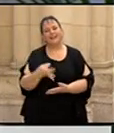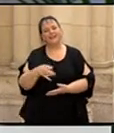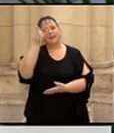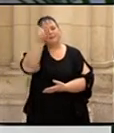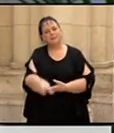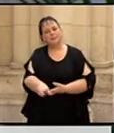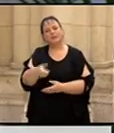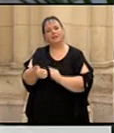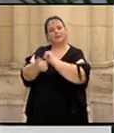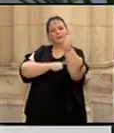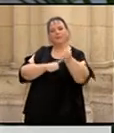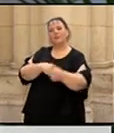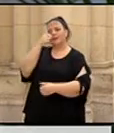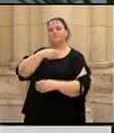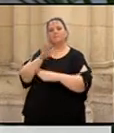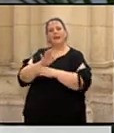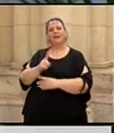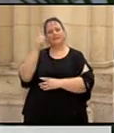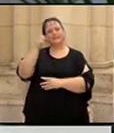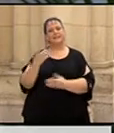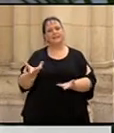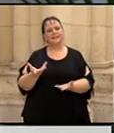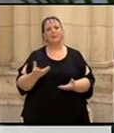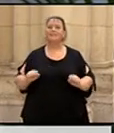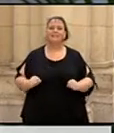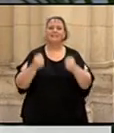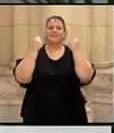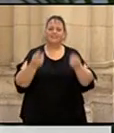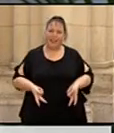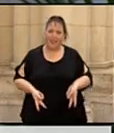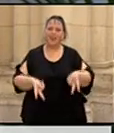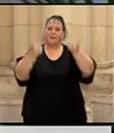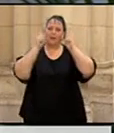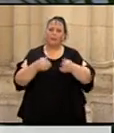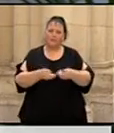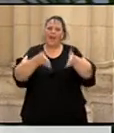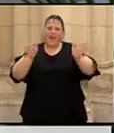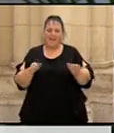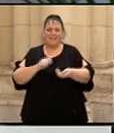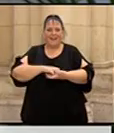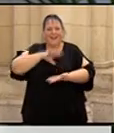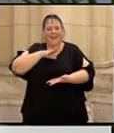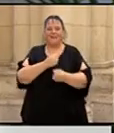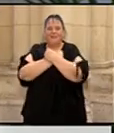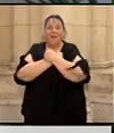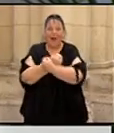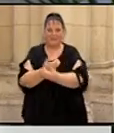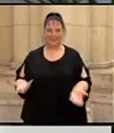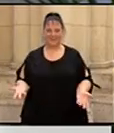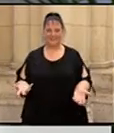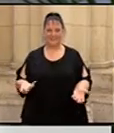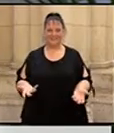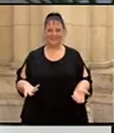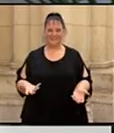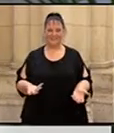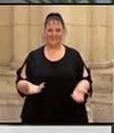humano, creado imagen de Dios, se realiza en la medida en que se relaciona, se libera cuando se abre, crece y cuando ama.